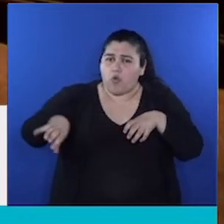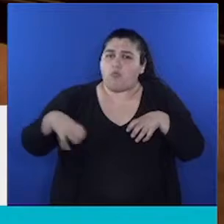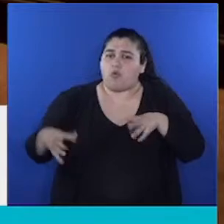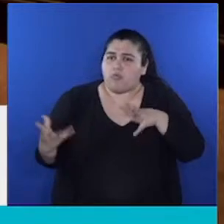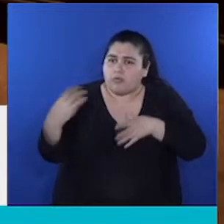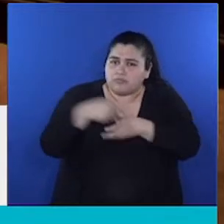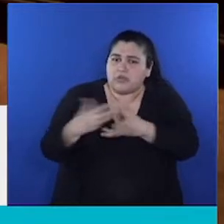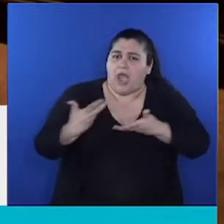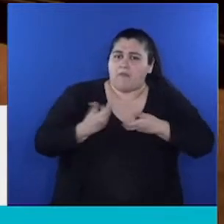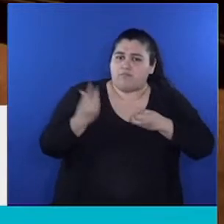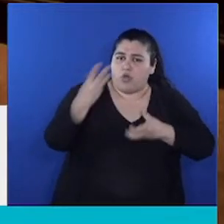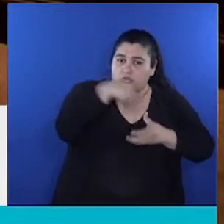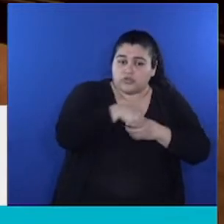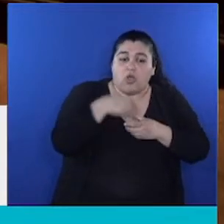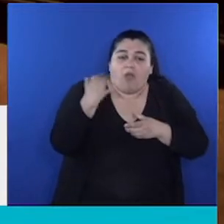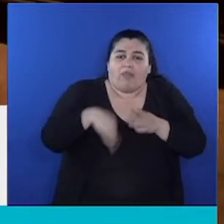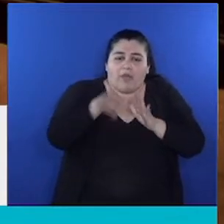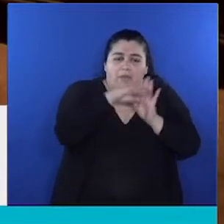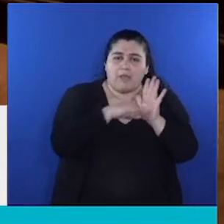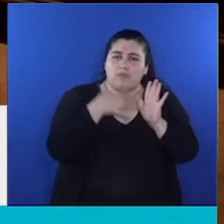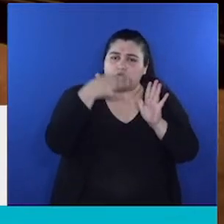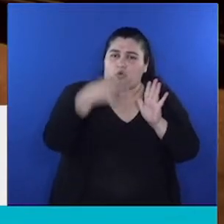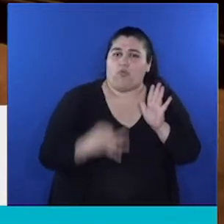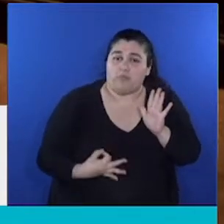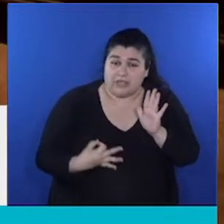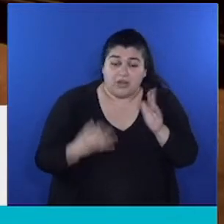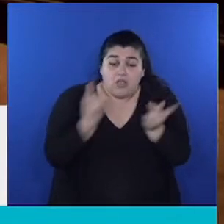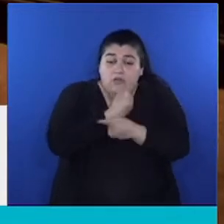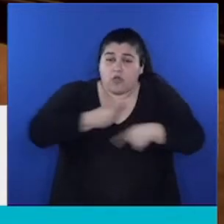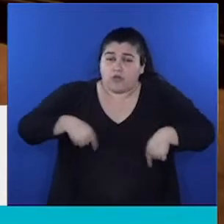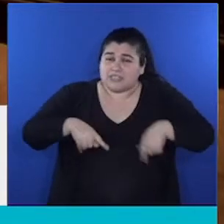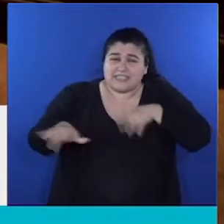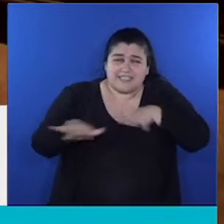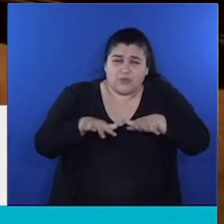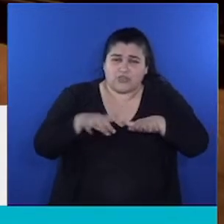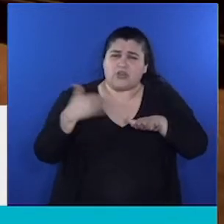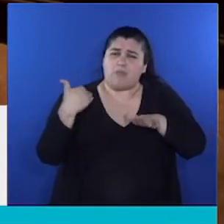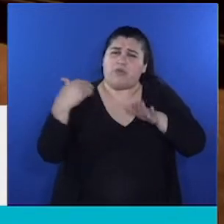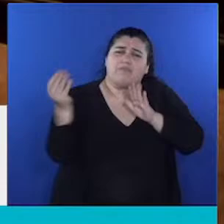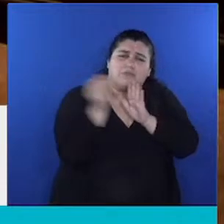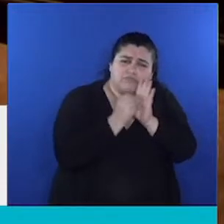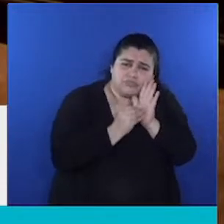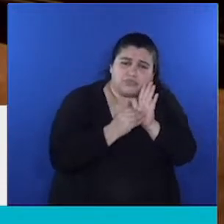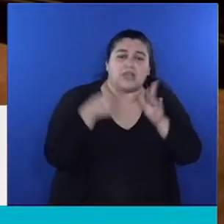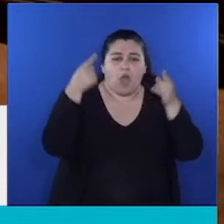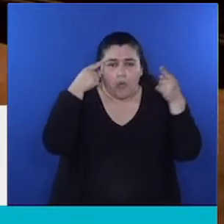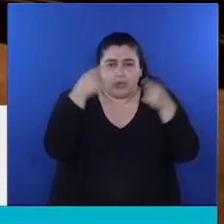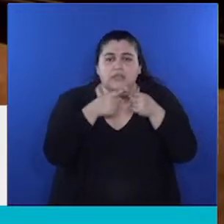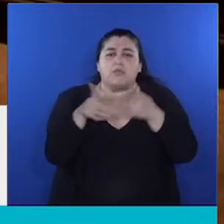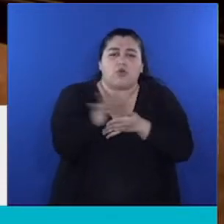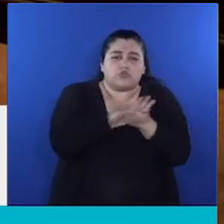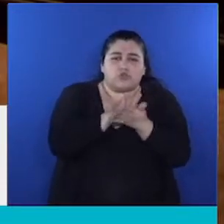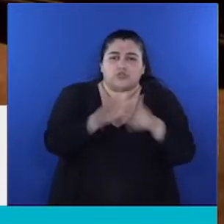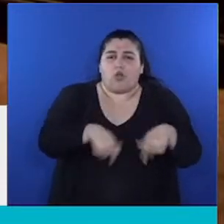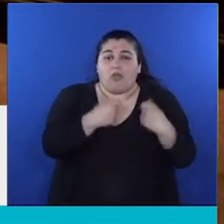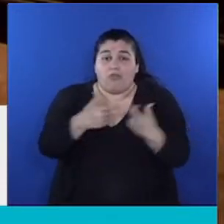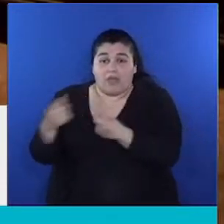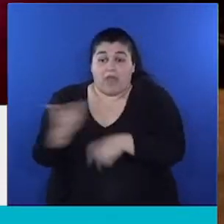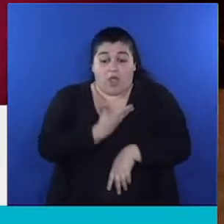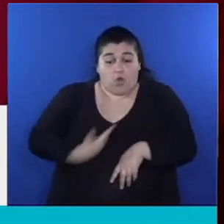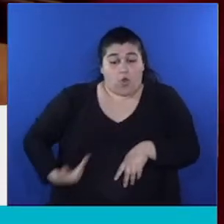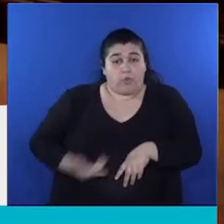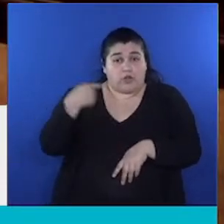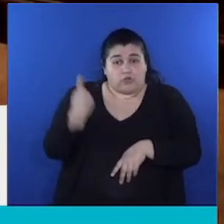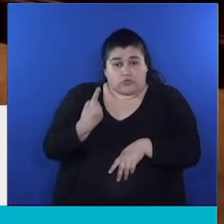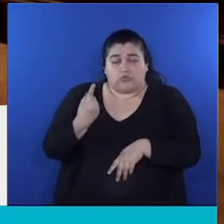cumplan. Todo lo que podamos incluir que realmente conlleve a soluciones cuando los gobiernos tienen la vocación, como el